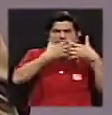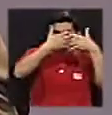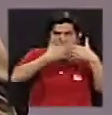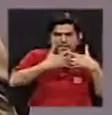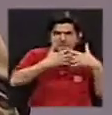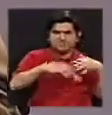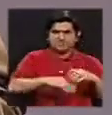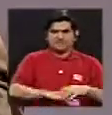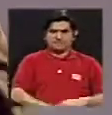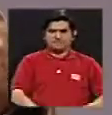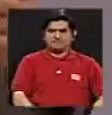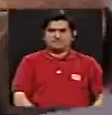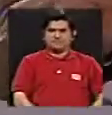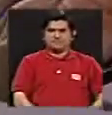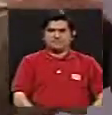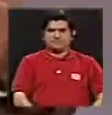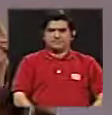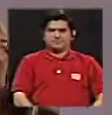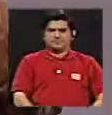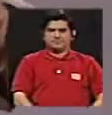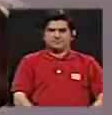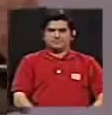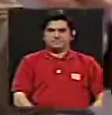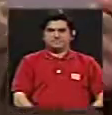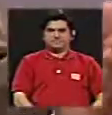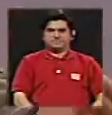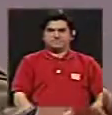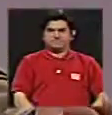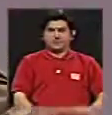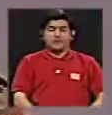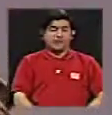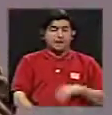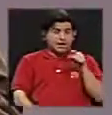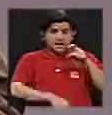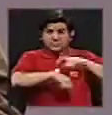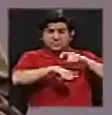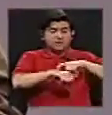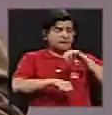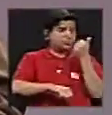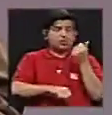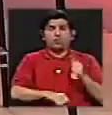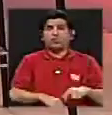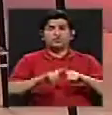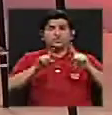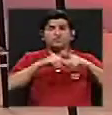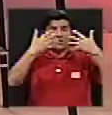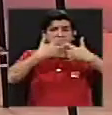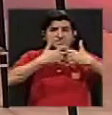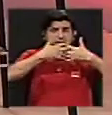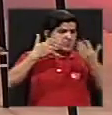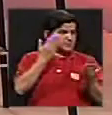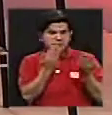¿verdad? En comparación con otros oferentes, etcétera.